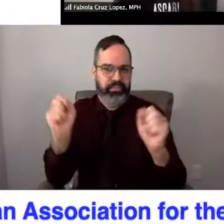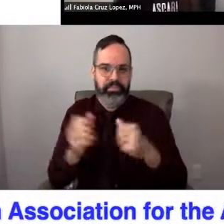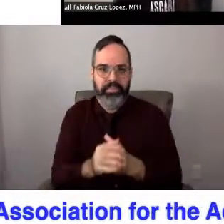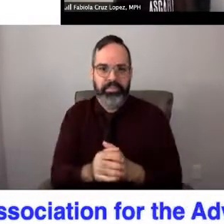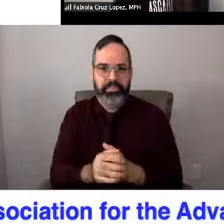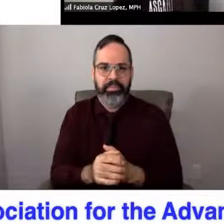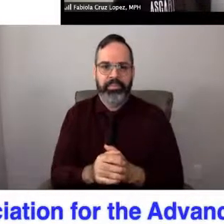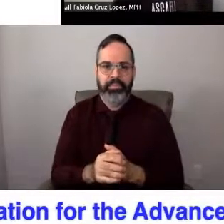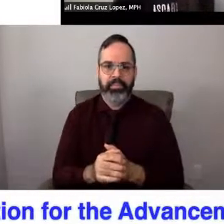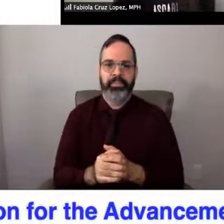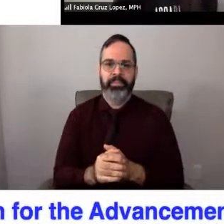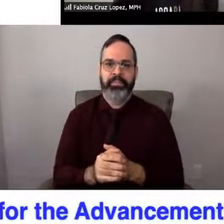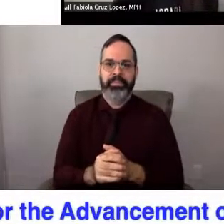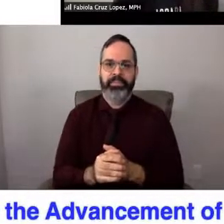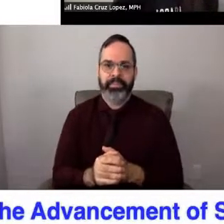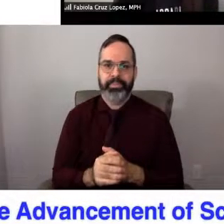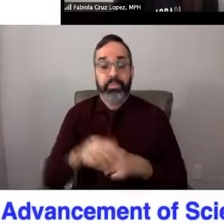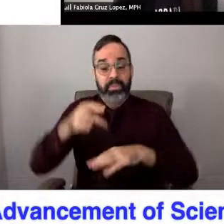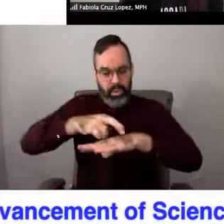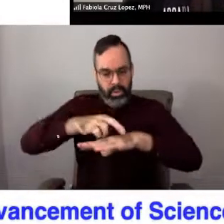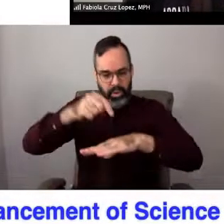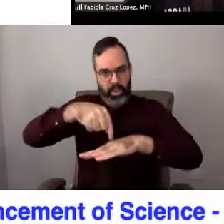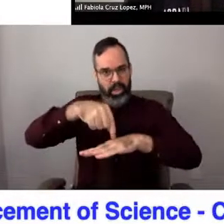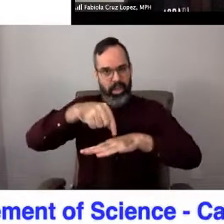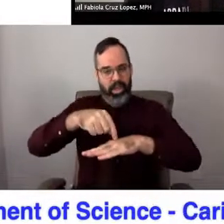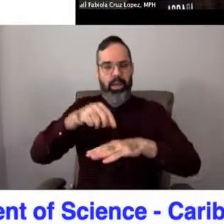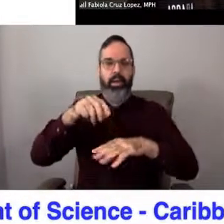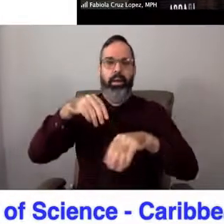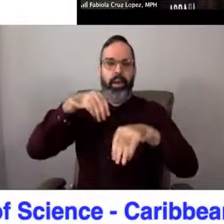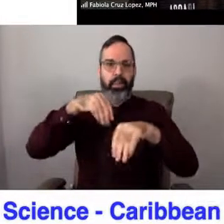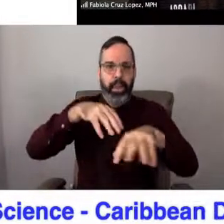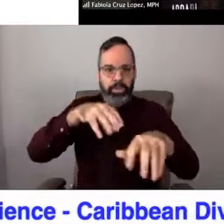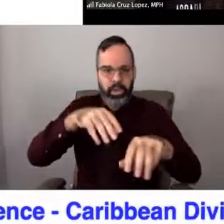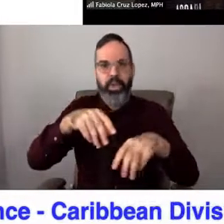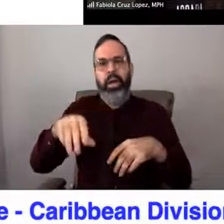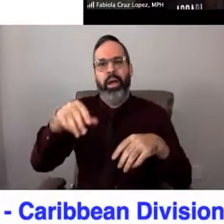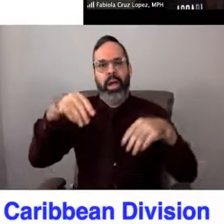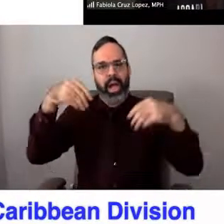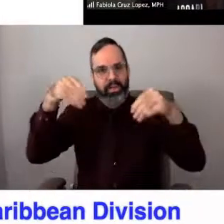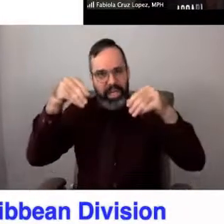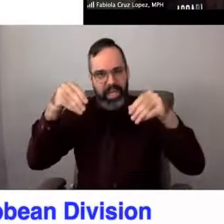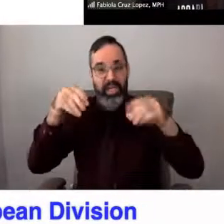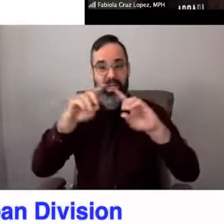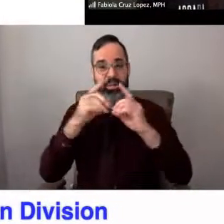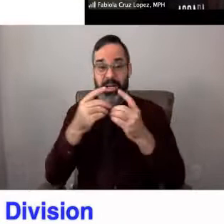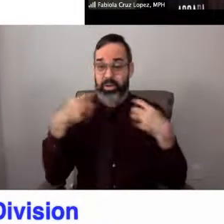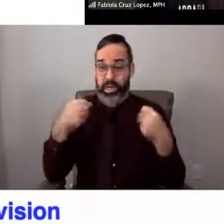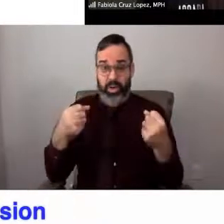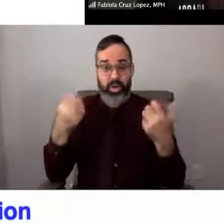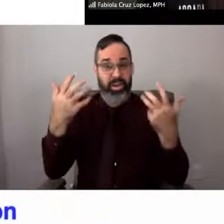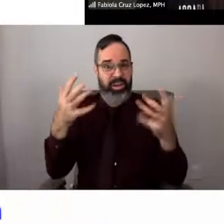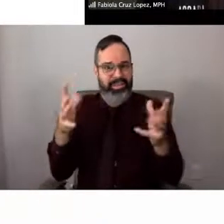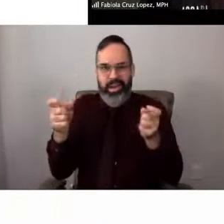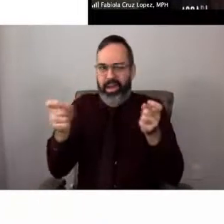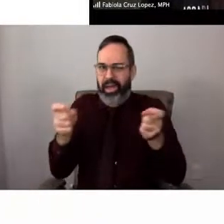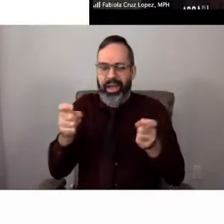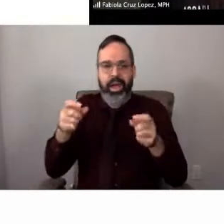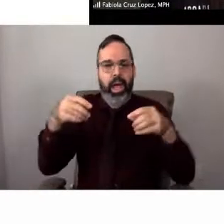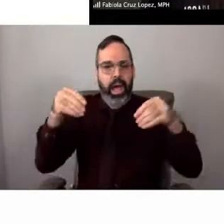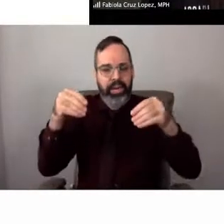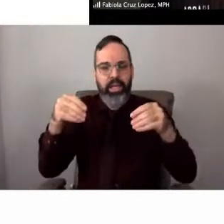Puerto Rico, en marzo, abril, Departamento de Salud, ya dirigido en abril por el